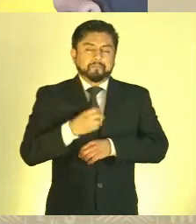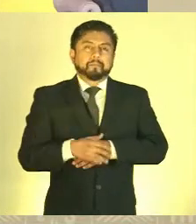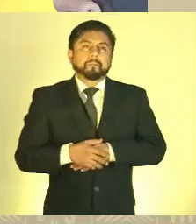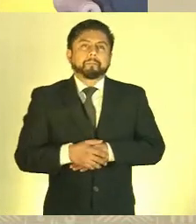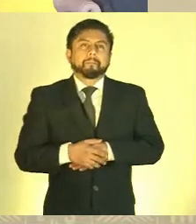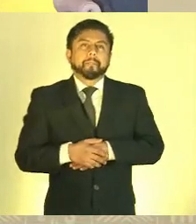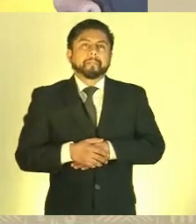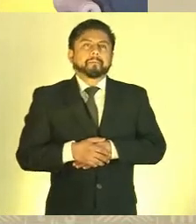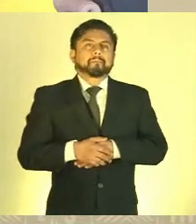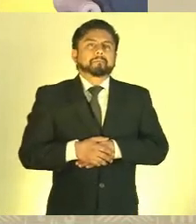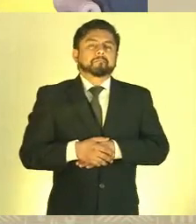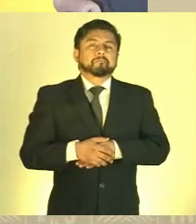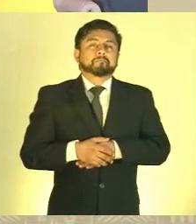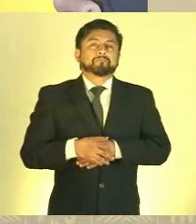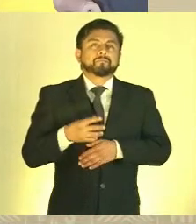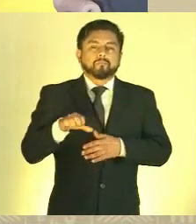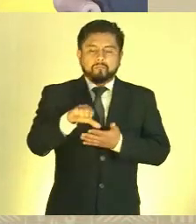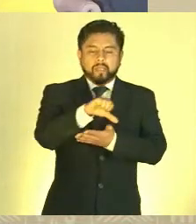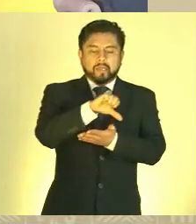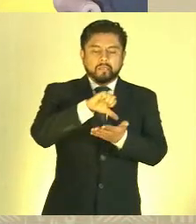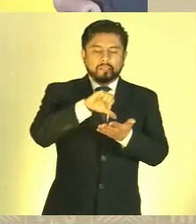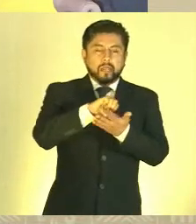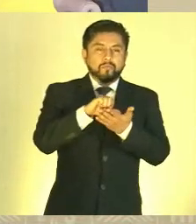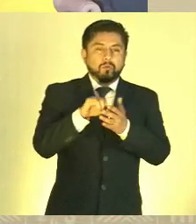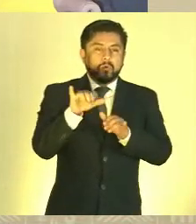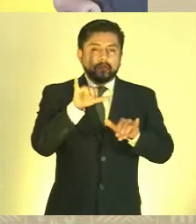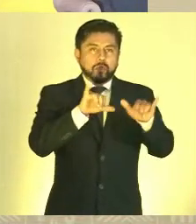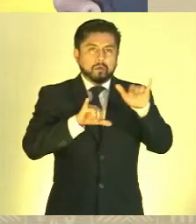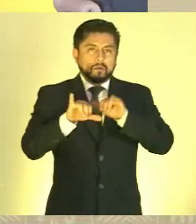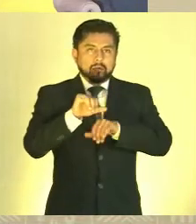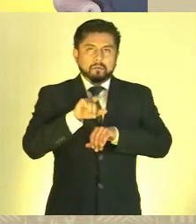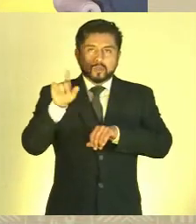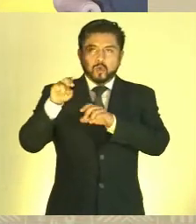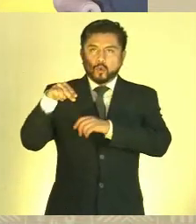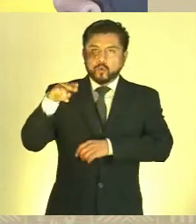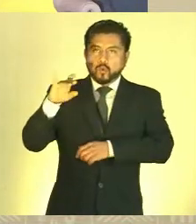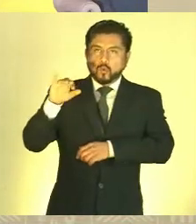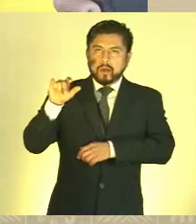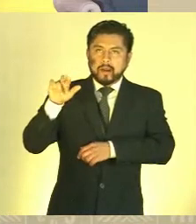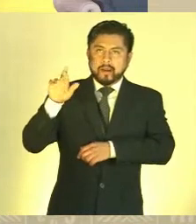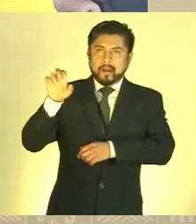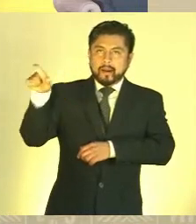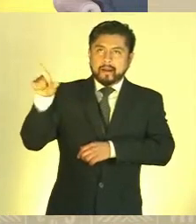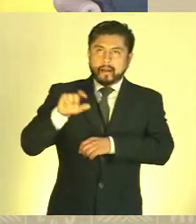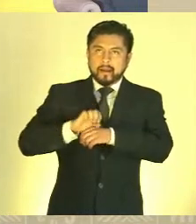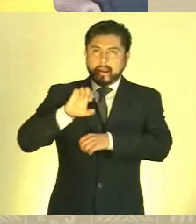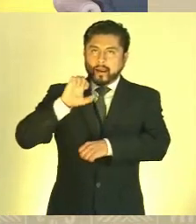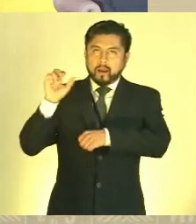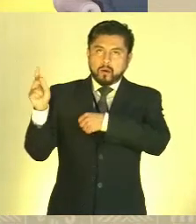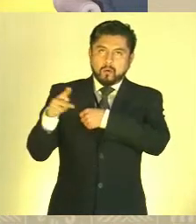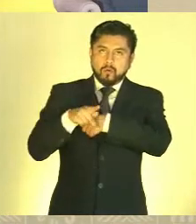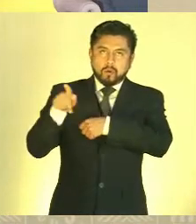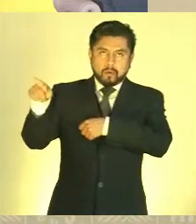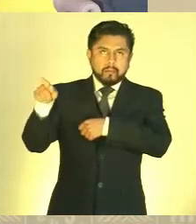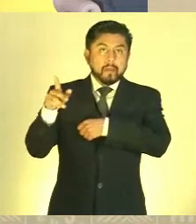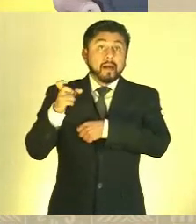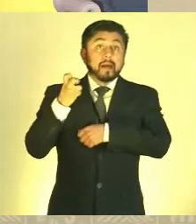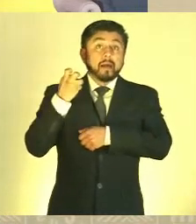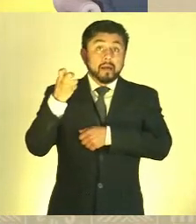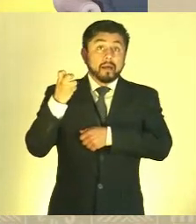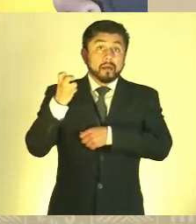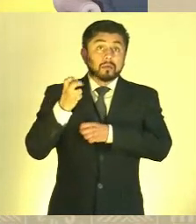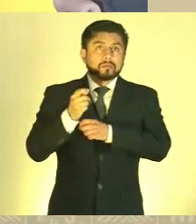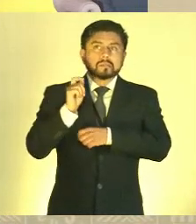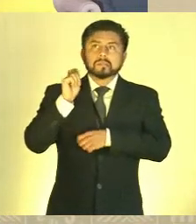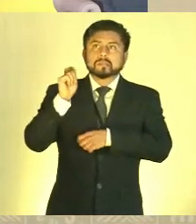el centro de experimentación de nuclear en europeo, es decir, donde se